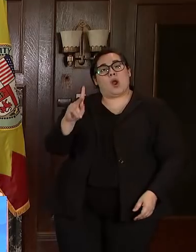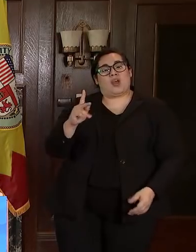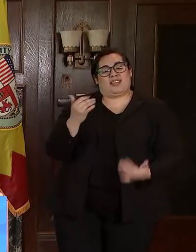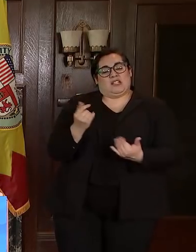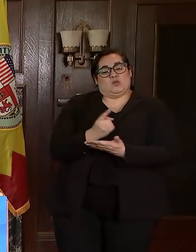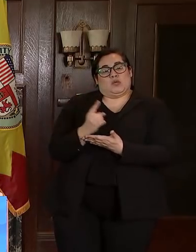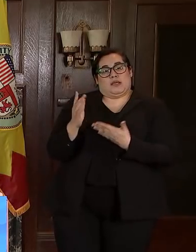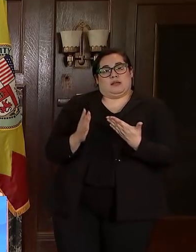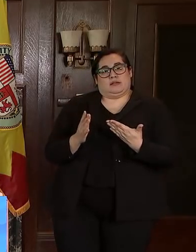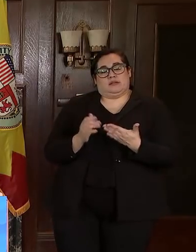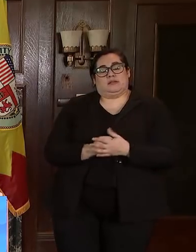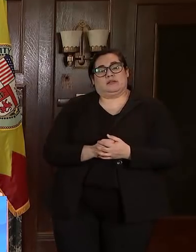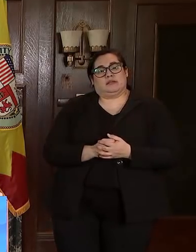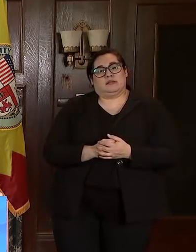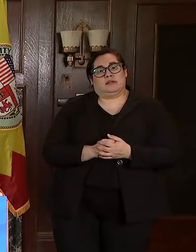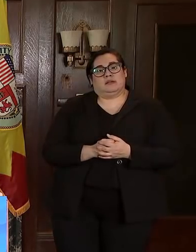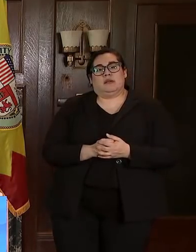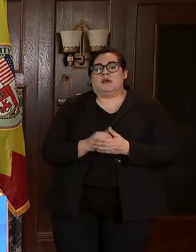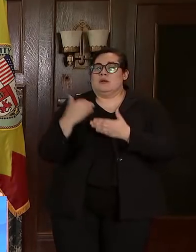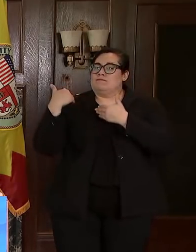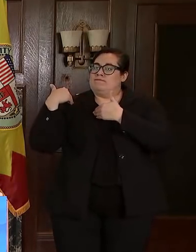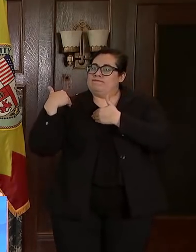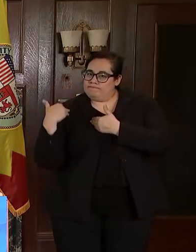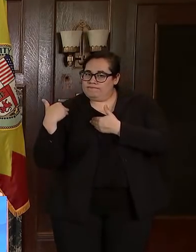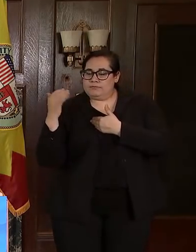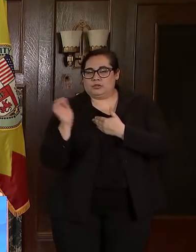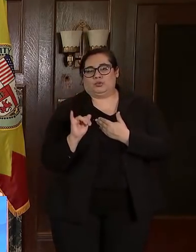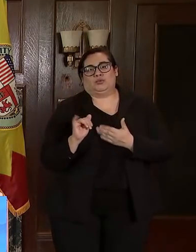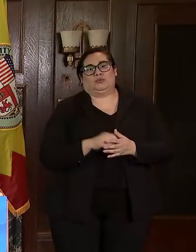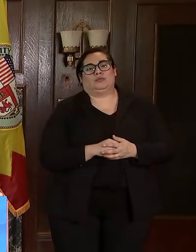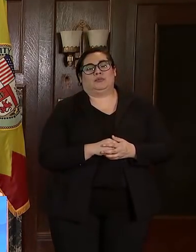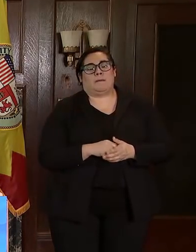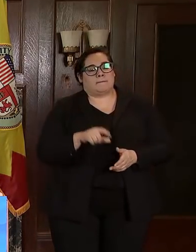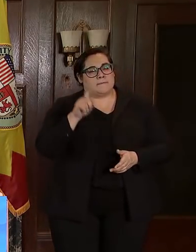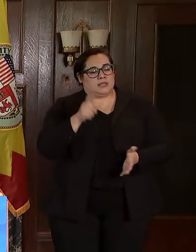fin de semana es una obligación también